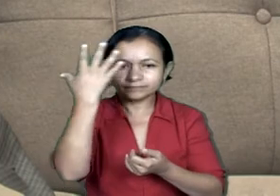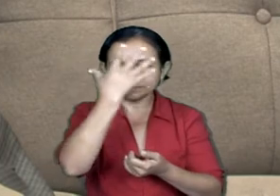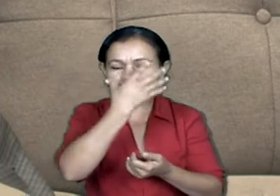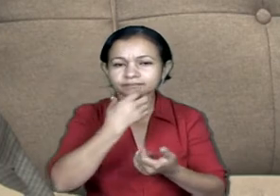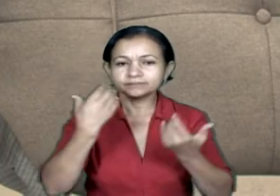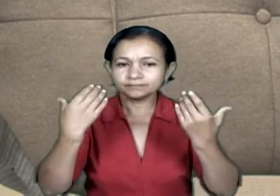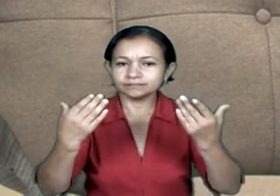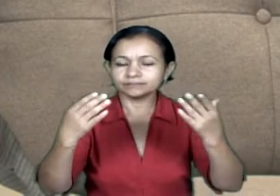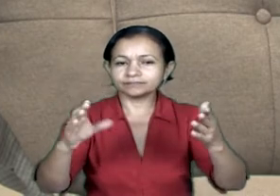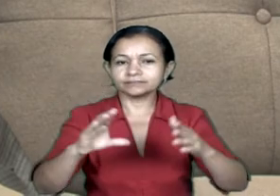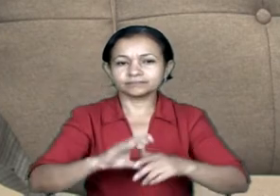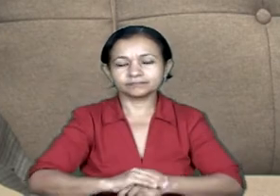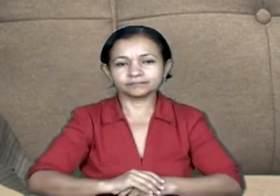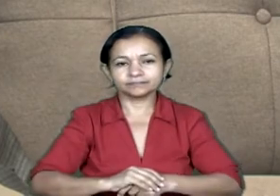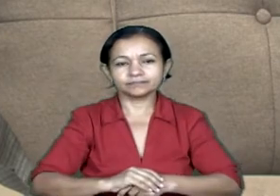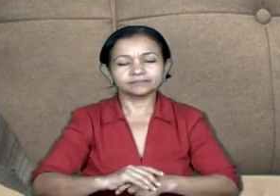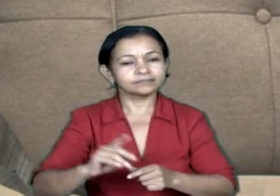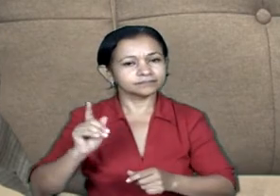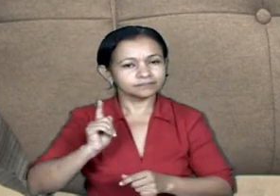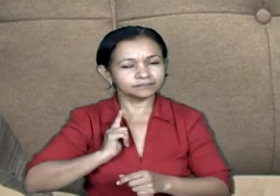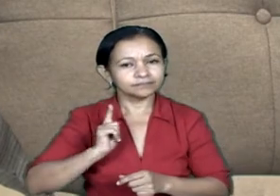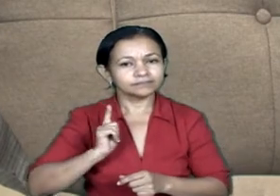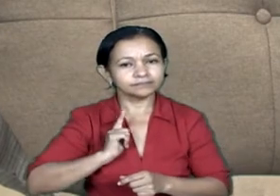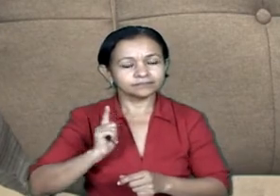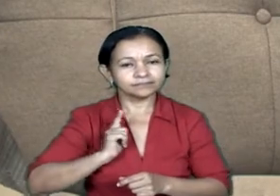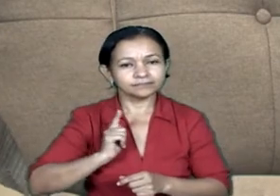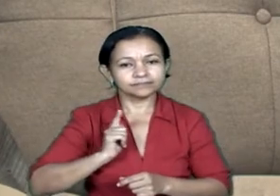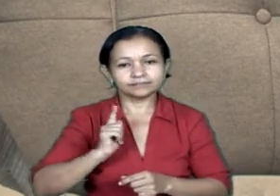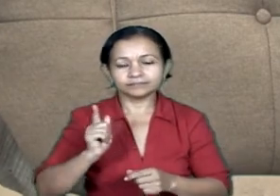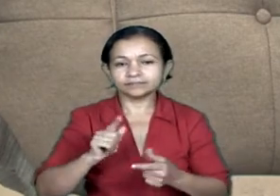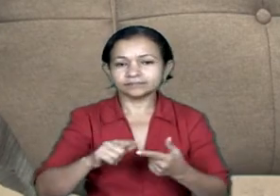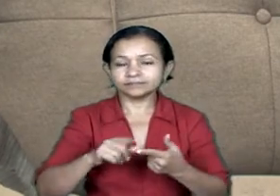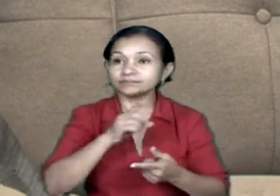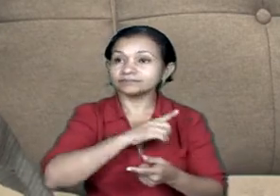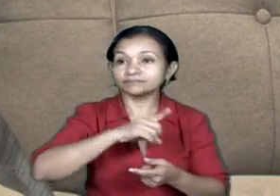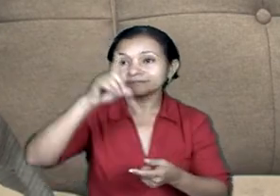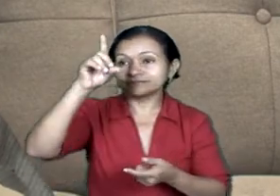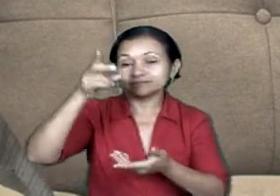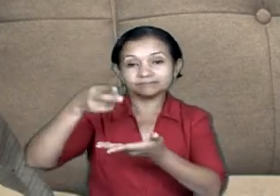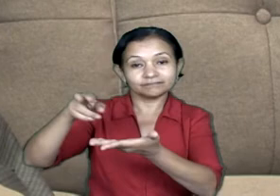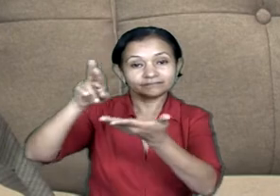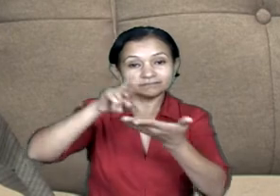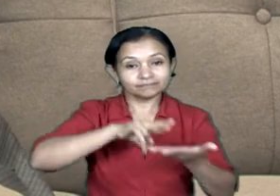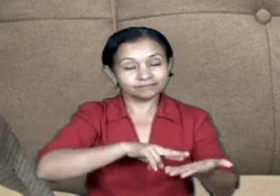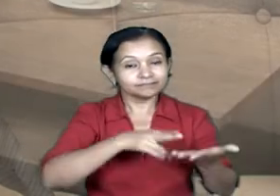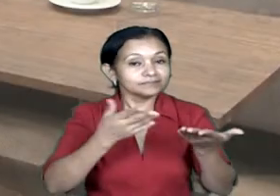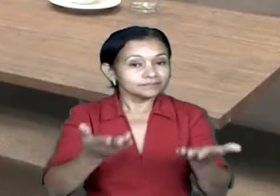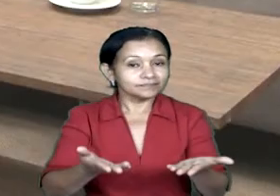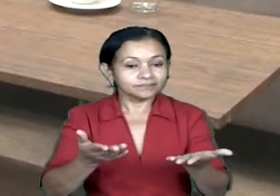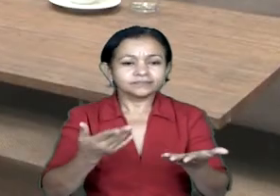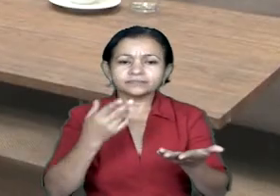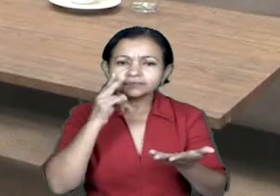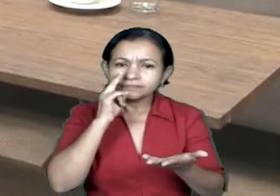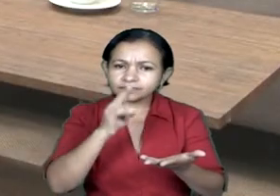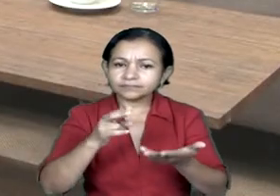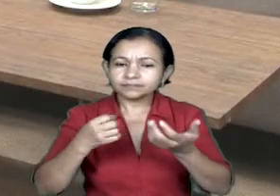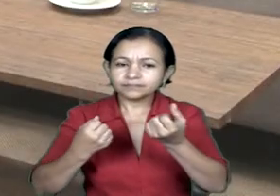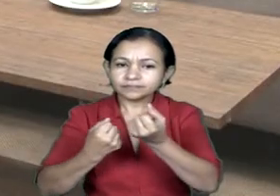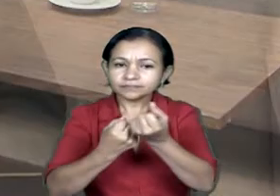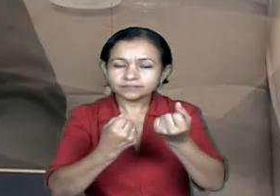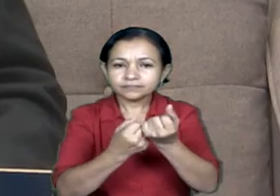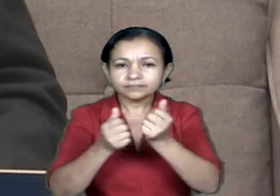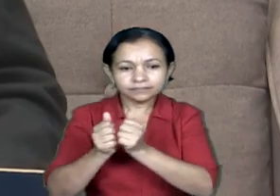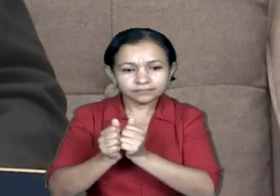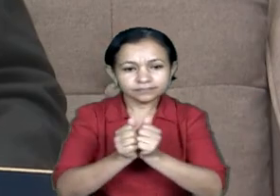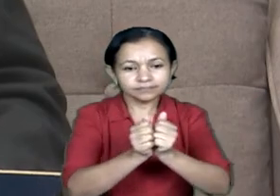Que te viene de Dios, ¿no? Sí. hemos visto también apoyo y acompañamiento